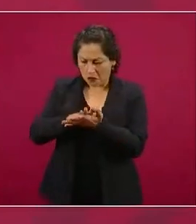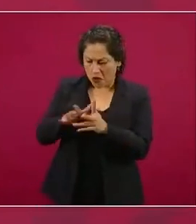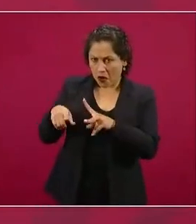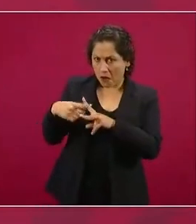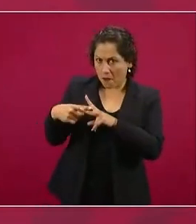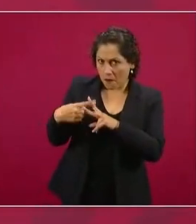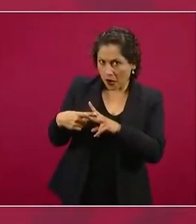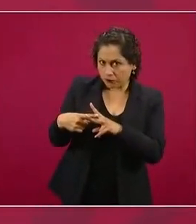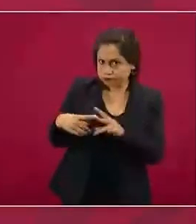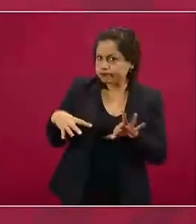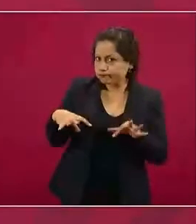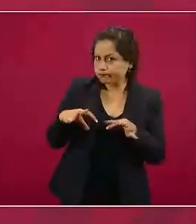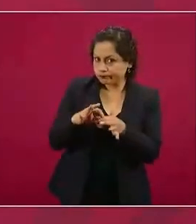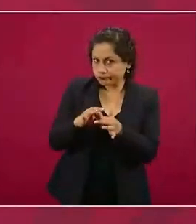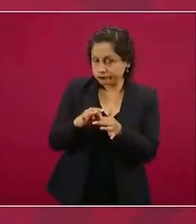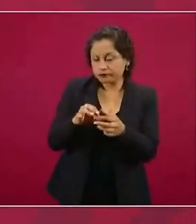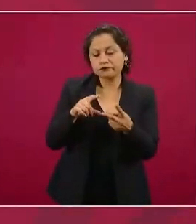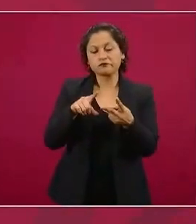con la técnica.